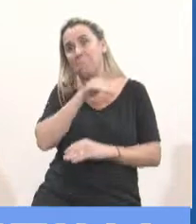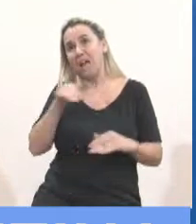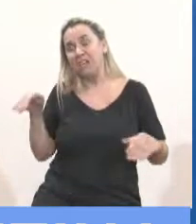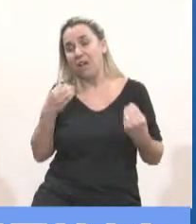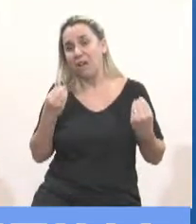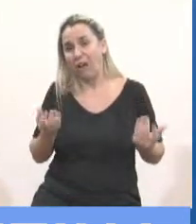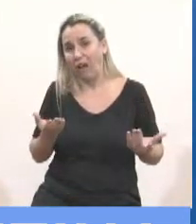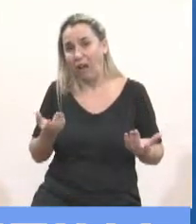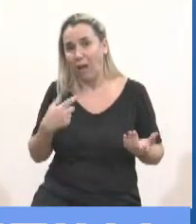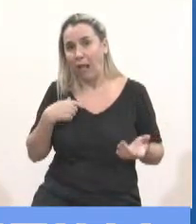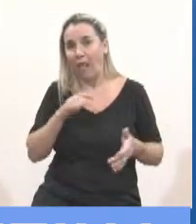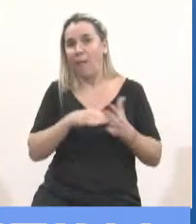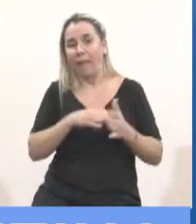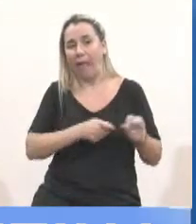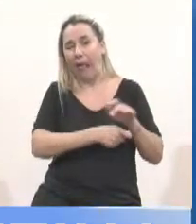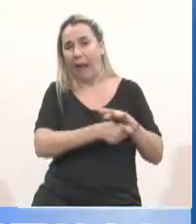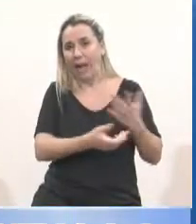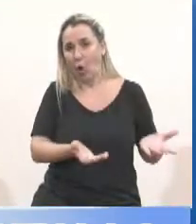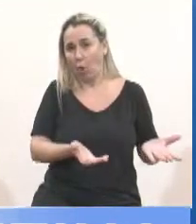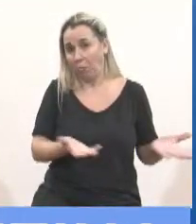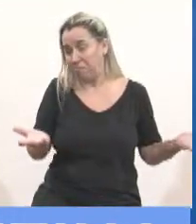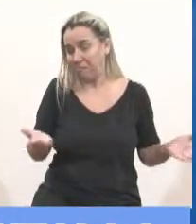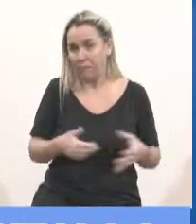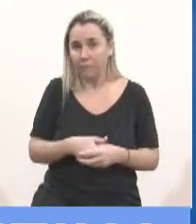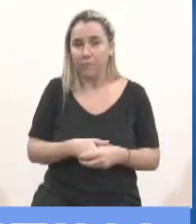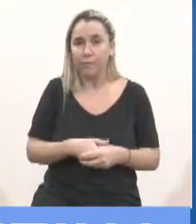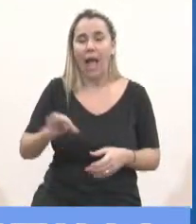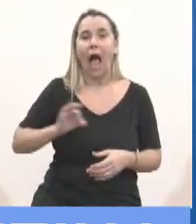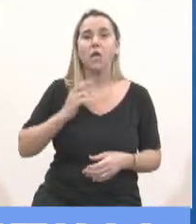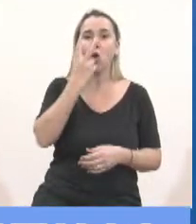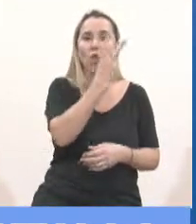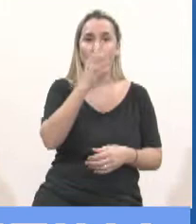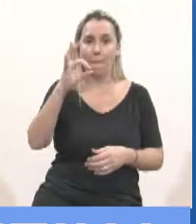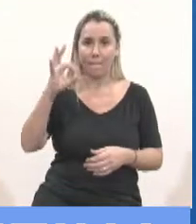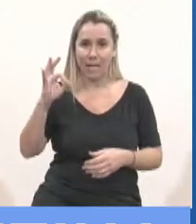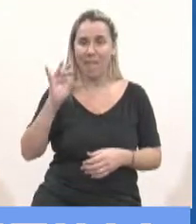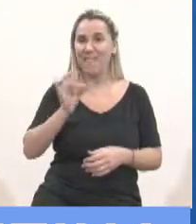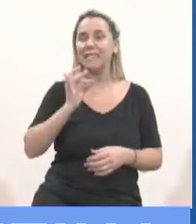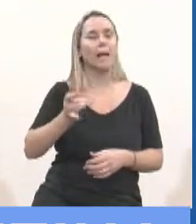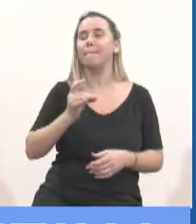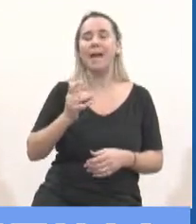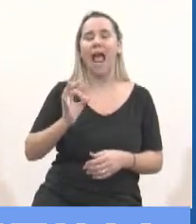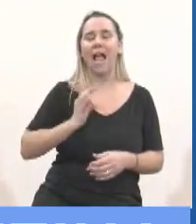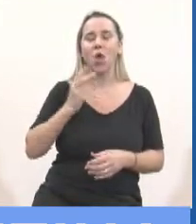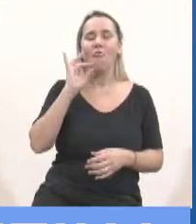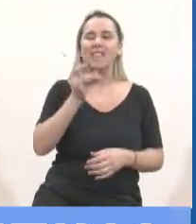no sé de qué arreglo. Por ejemplo, en el año 2000, el diciembre del